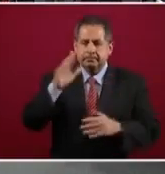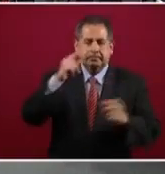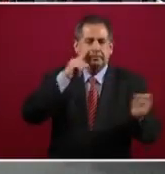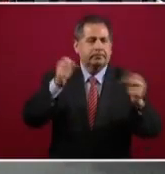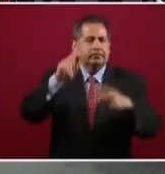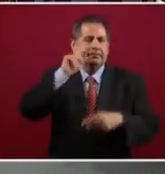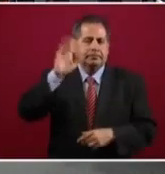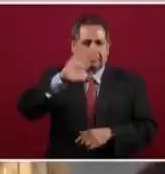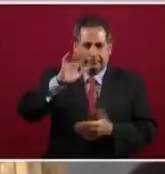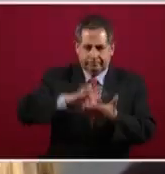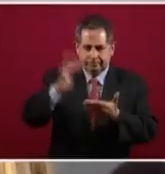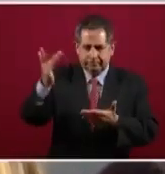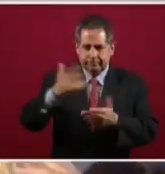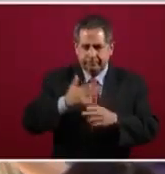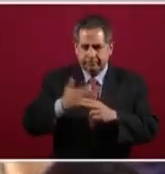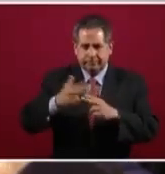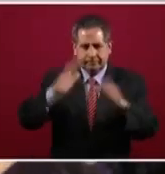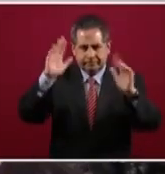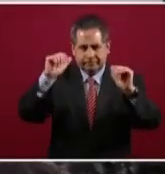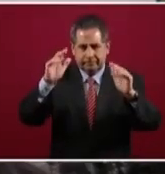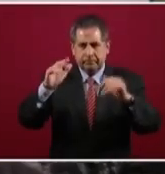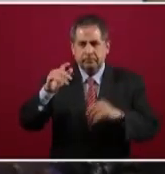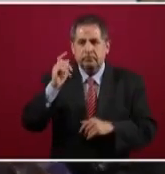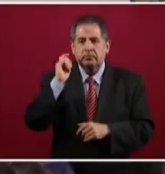vemos mañana, muchas gracias.